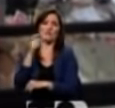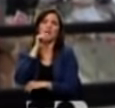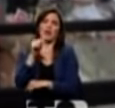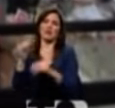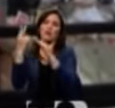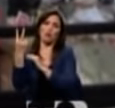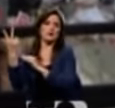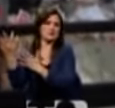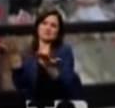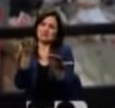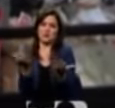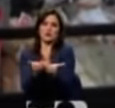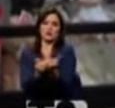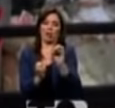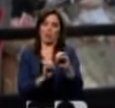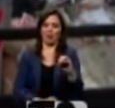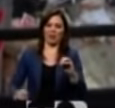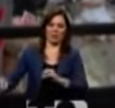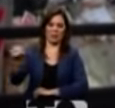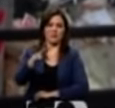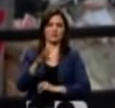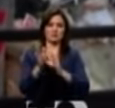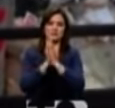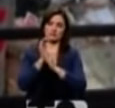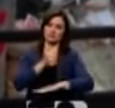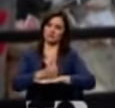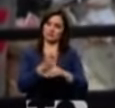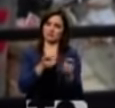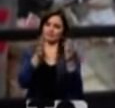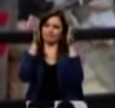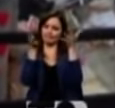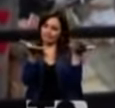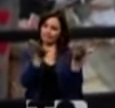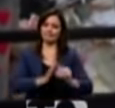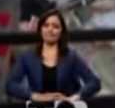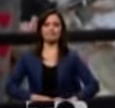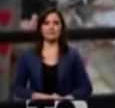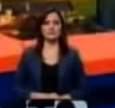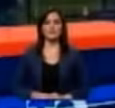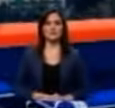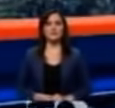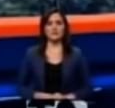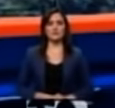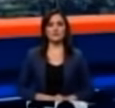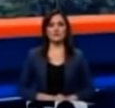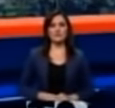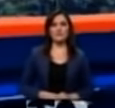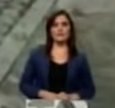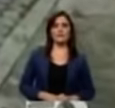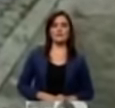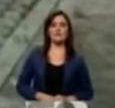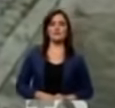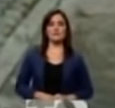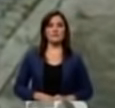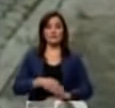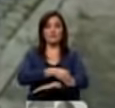sector, por lo que hay basura regada en la calle. Se pide a las autoridades atender al llamado de los moradores de la zona.